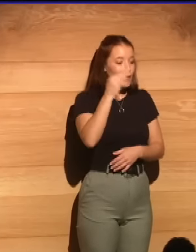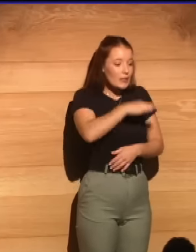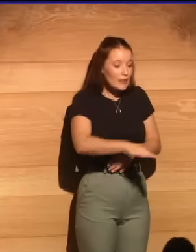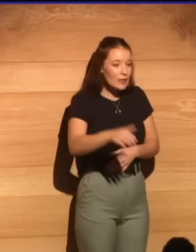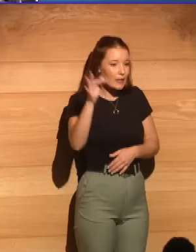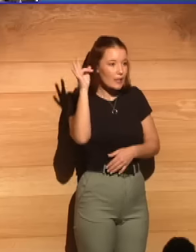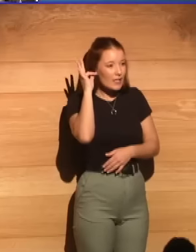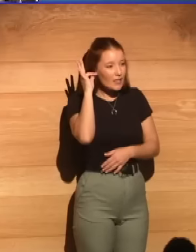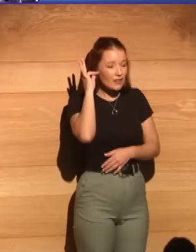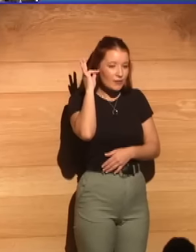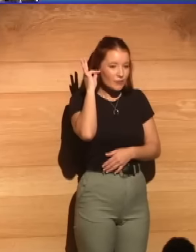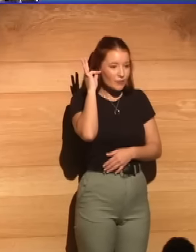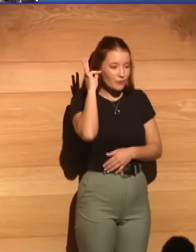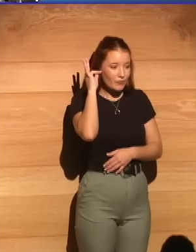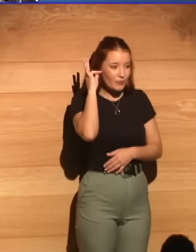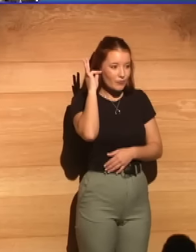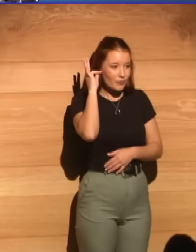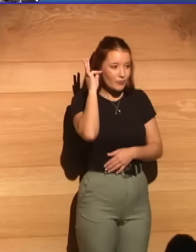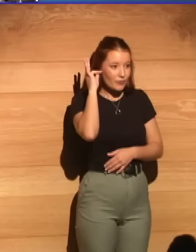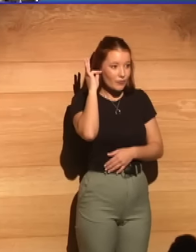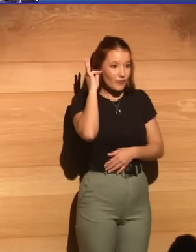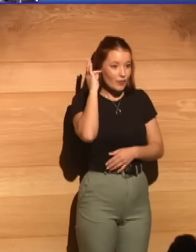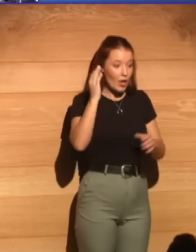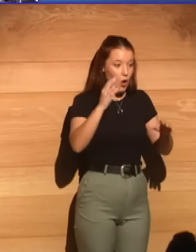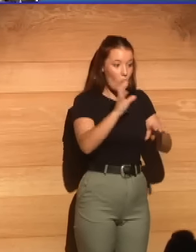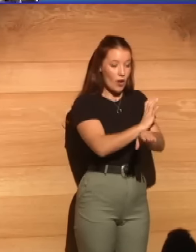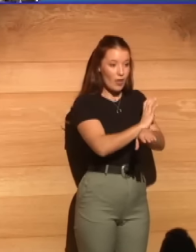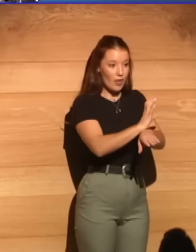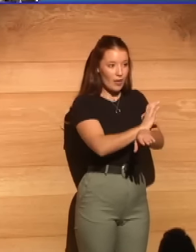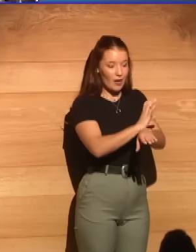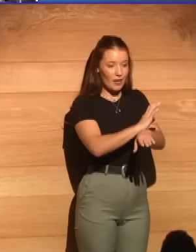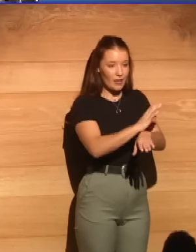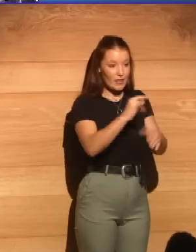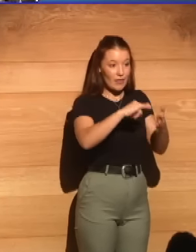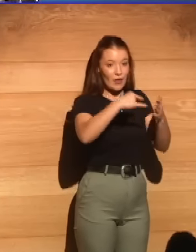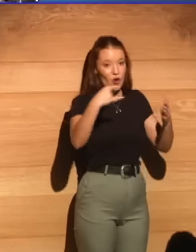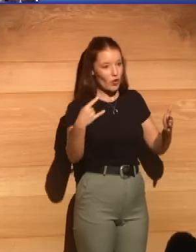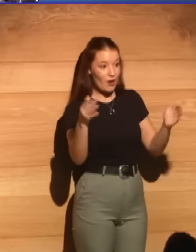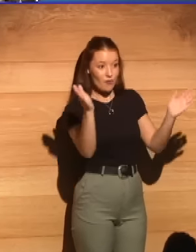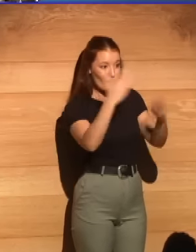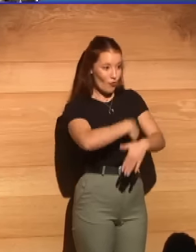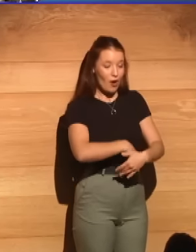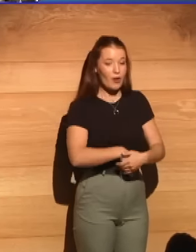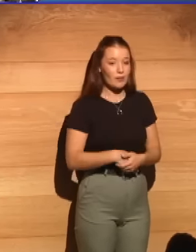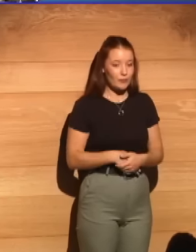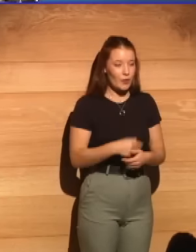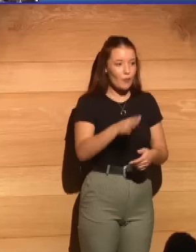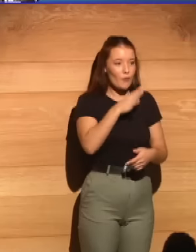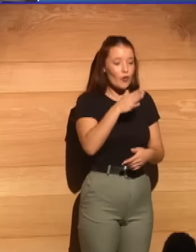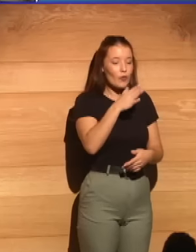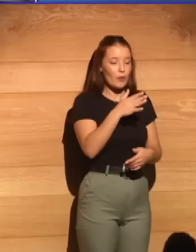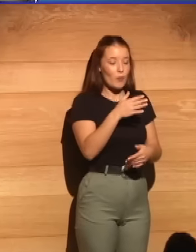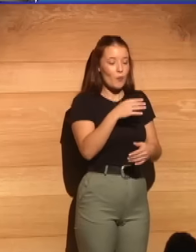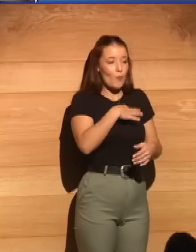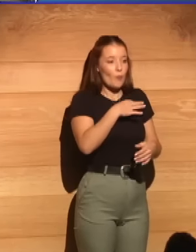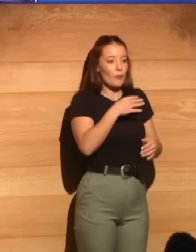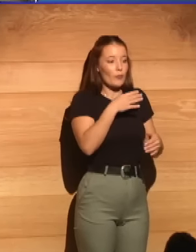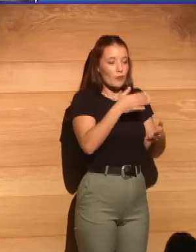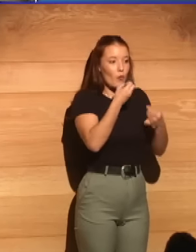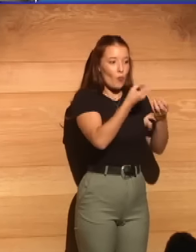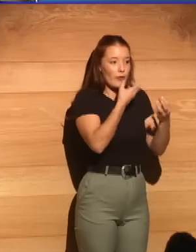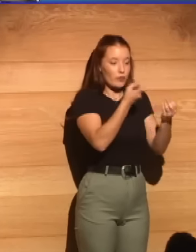todavía de niñas que ingresan en carreras TIC. Ahora podemos, si quieres, analizar un poquito los motivos, pero tú eres un exponente,